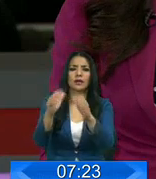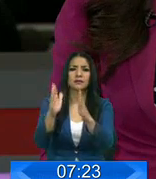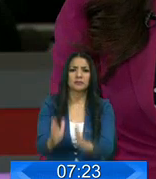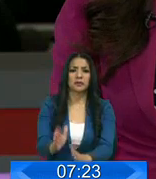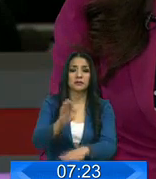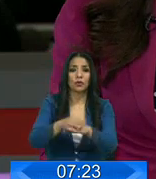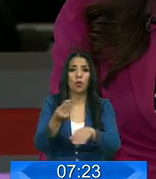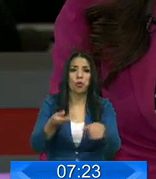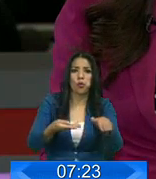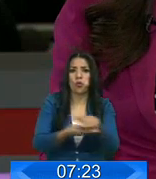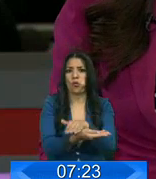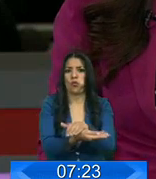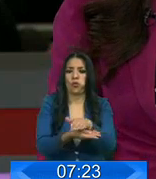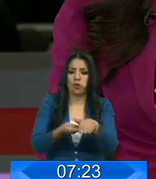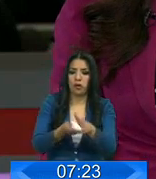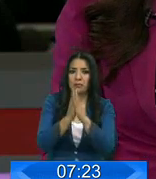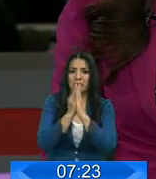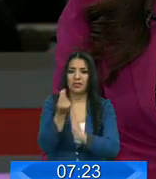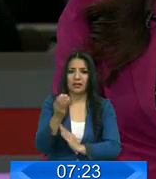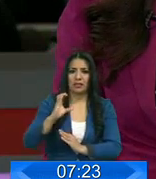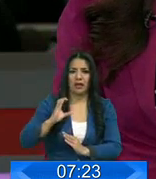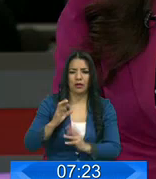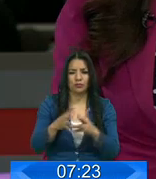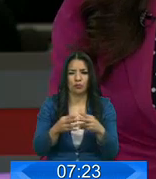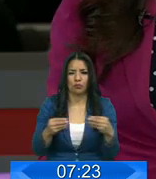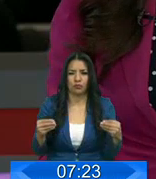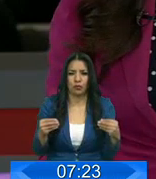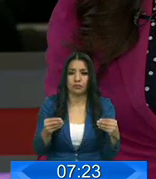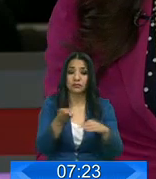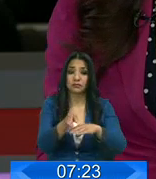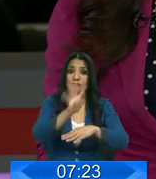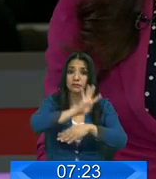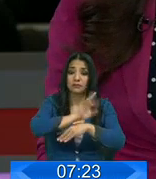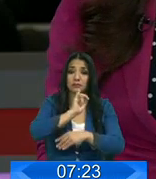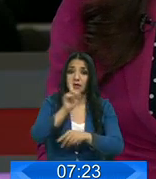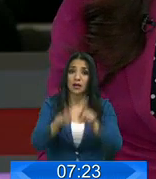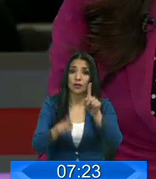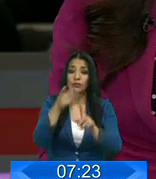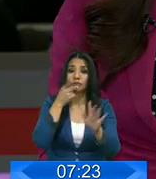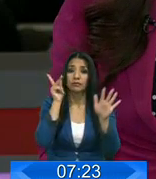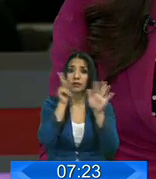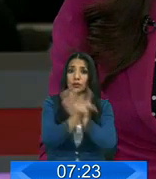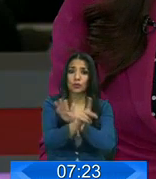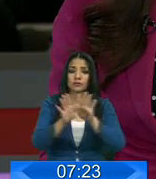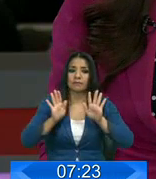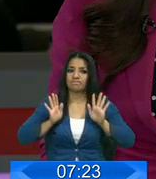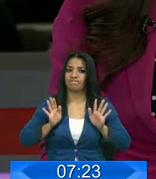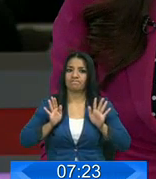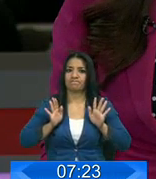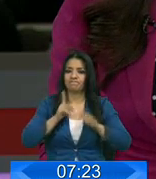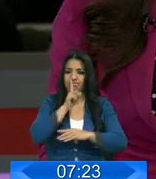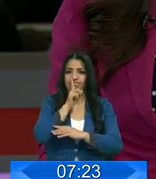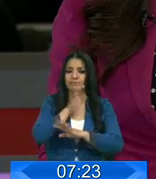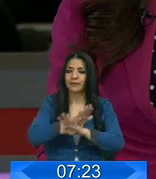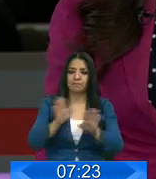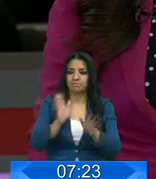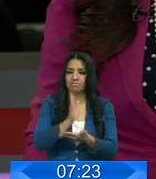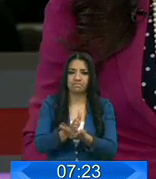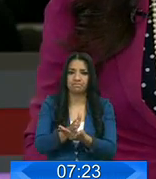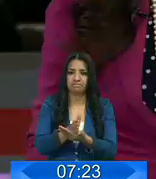acusados de cobrar diezmos. Desde la legislatura se afirma que varios denunciantes se han retractado en sus acusaciones.